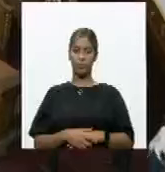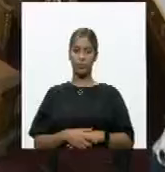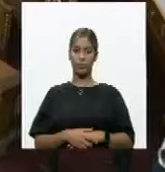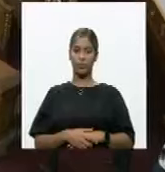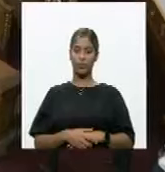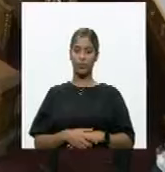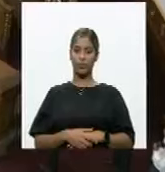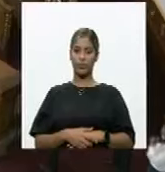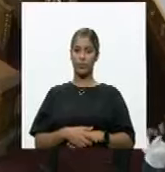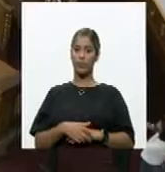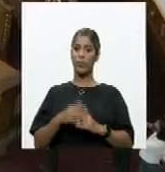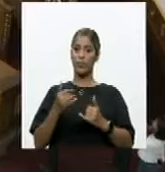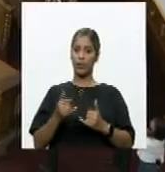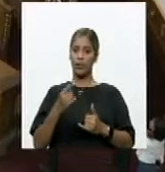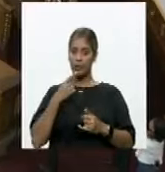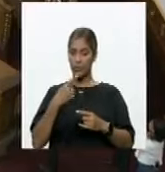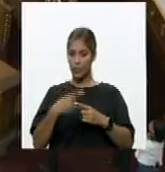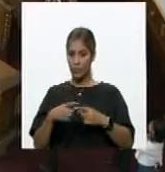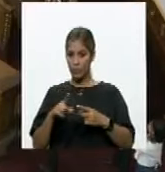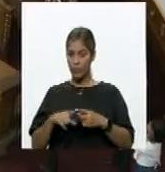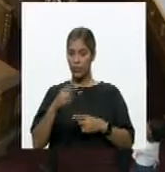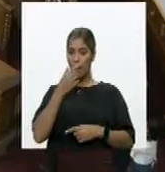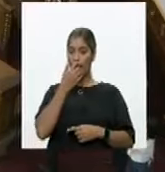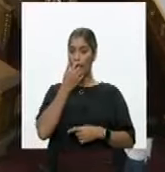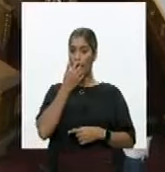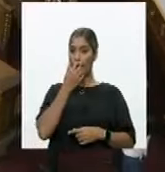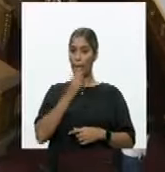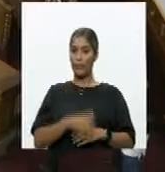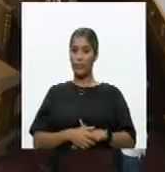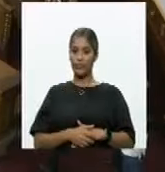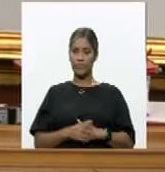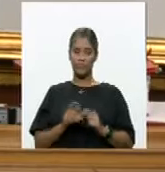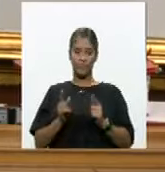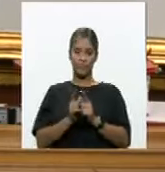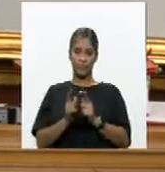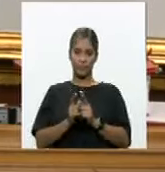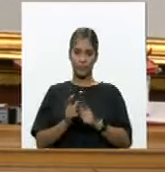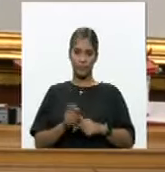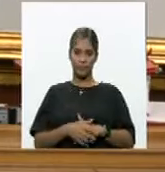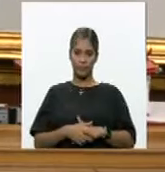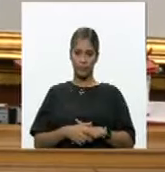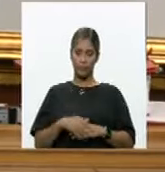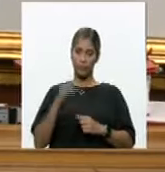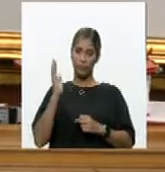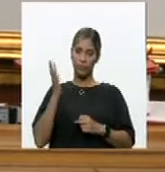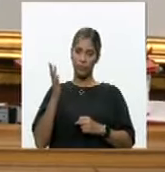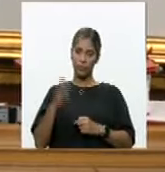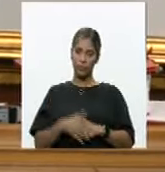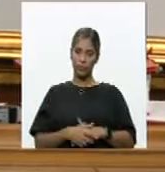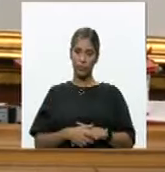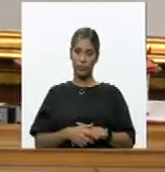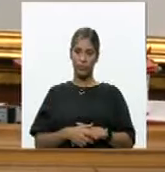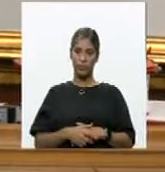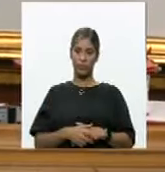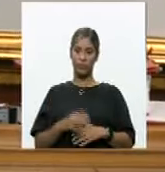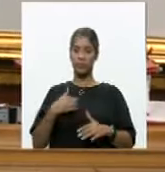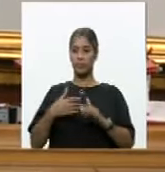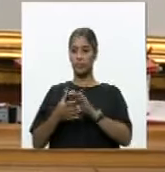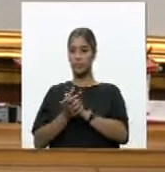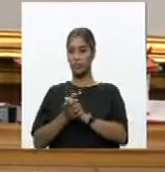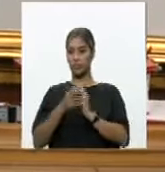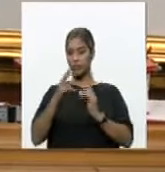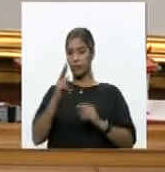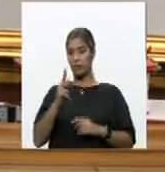Permítame también una pequeña baza para brevemente hablarles de la amistad de